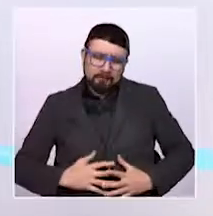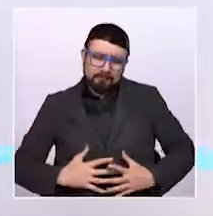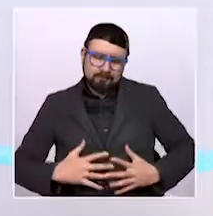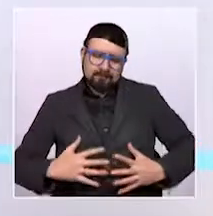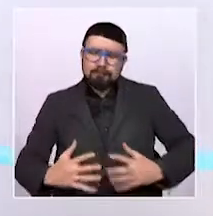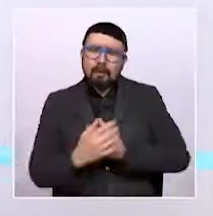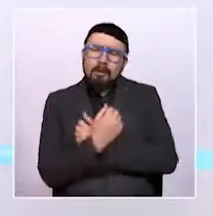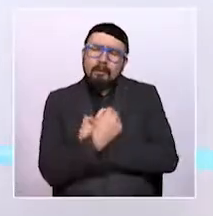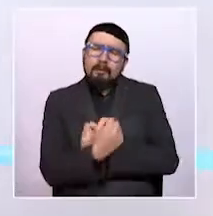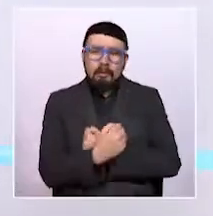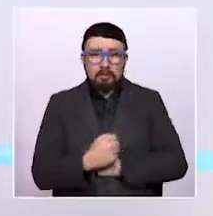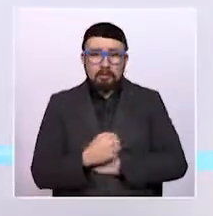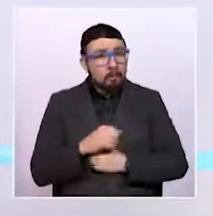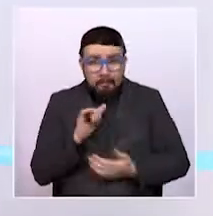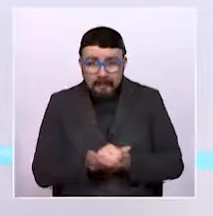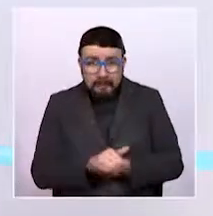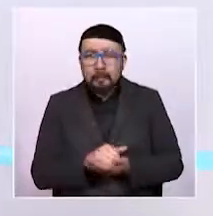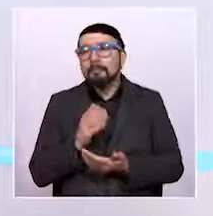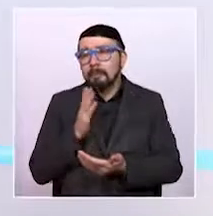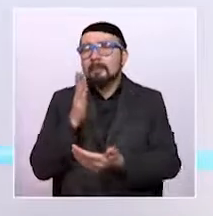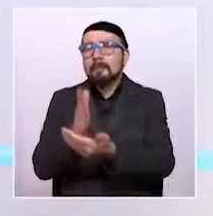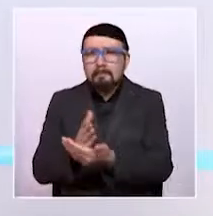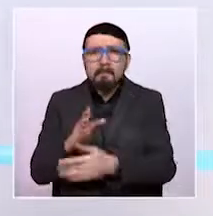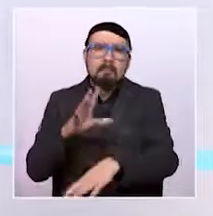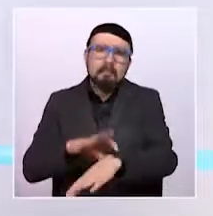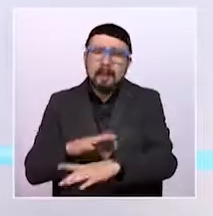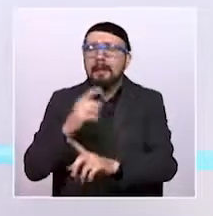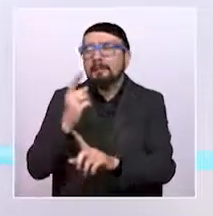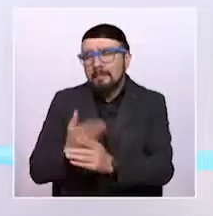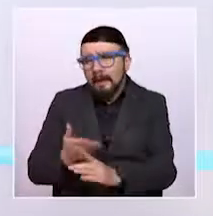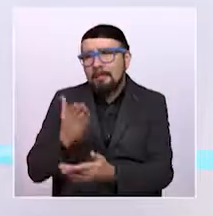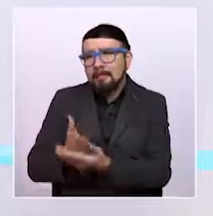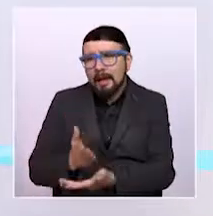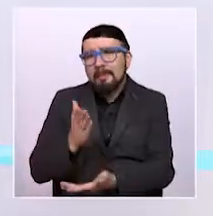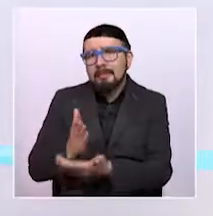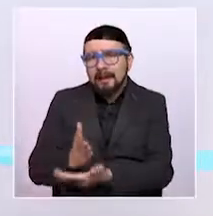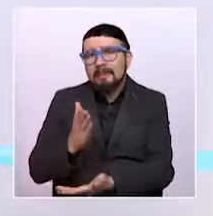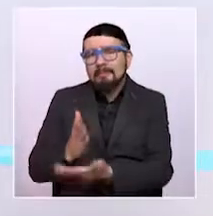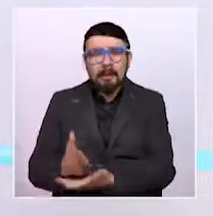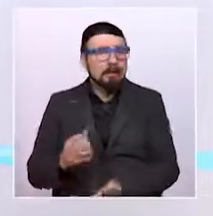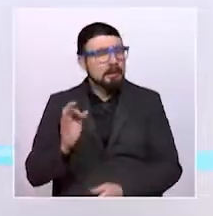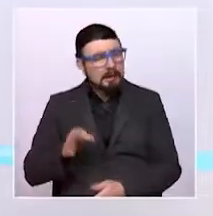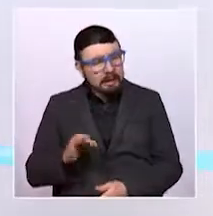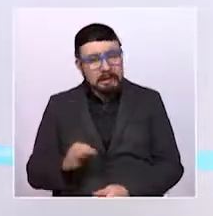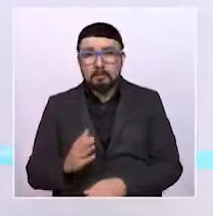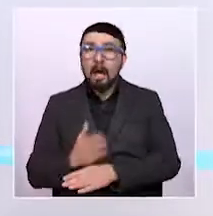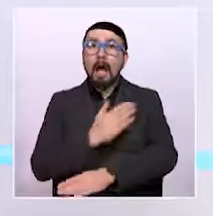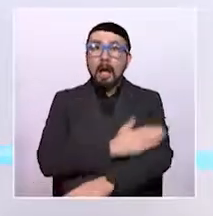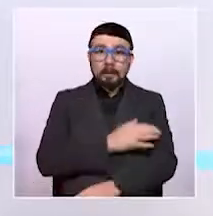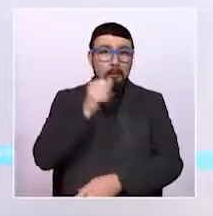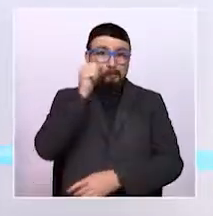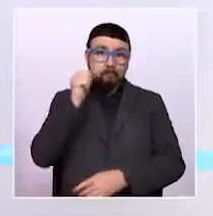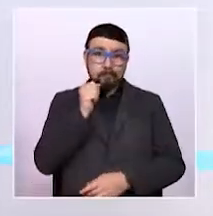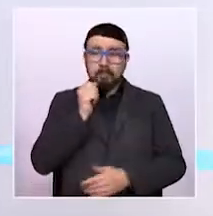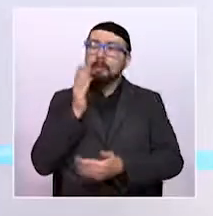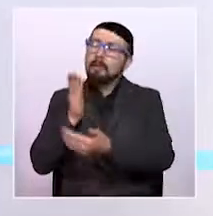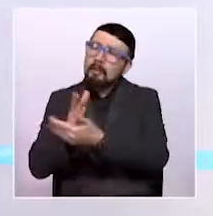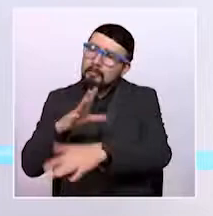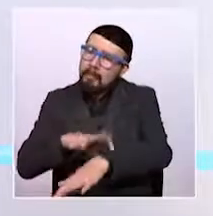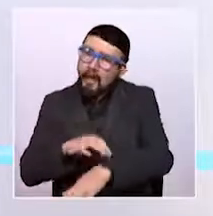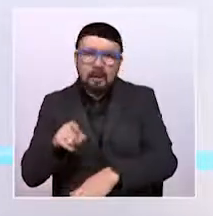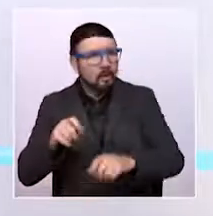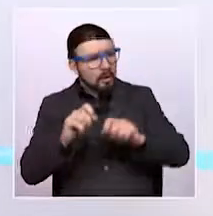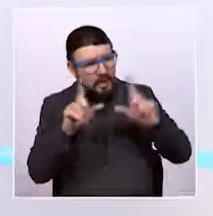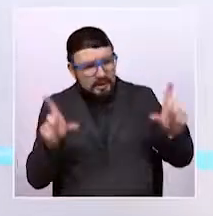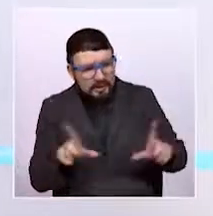acudan a control cuando se busca no sólo decir que se quiere vaya a su control pre concepcional acuda donde un médico tómese sus exámenes